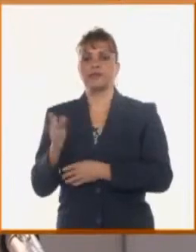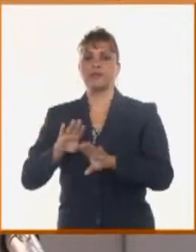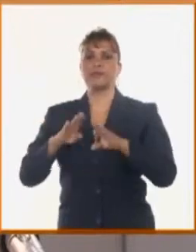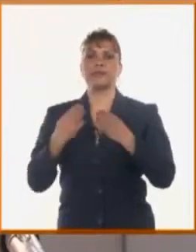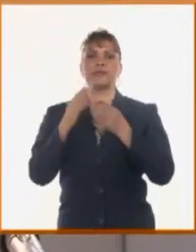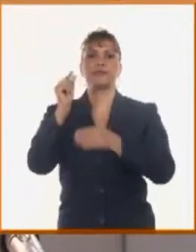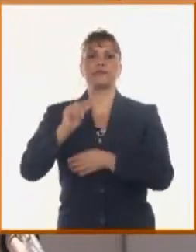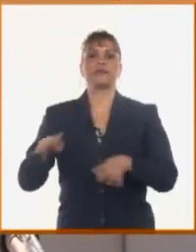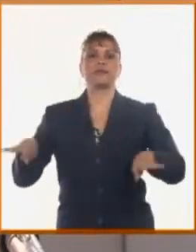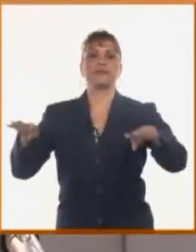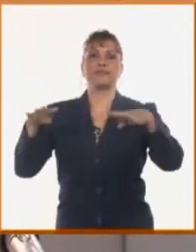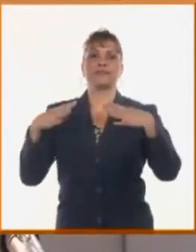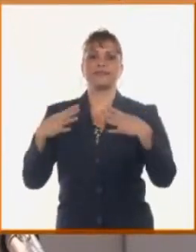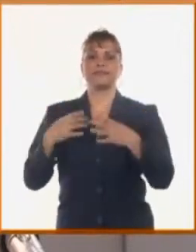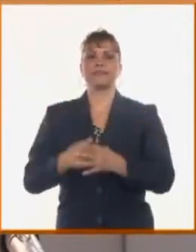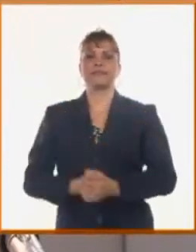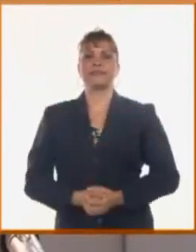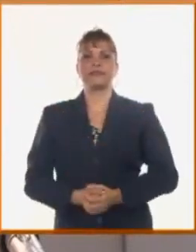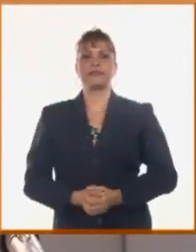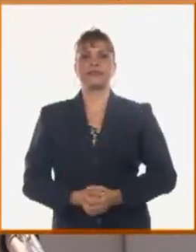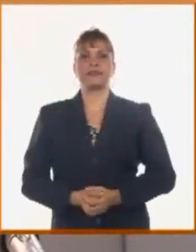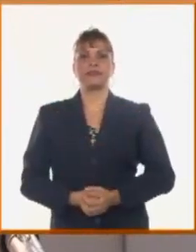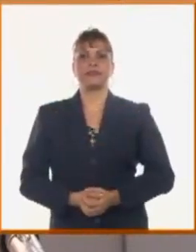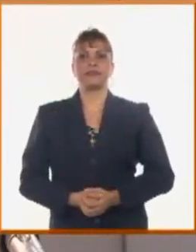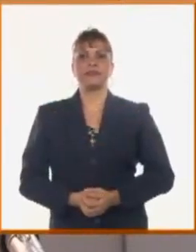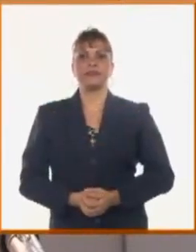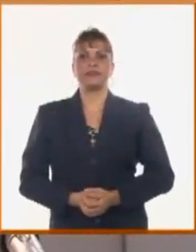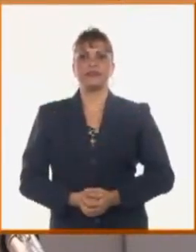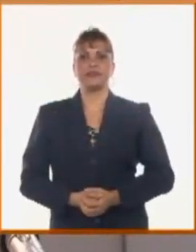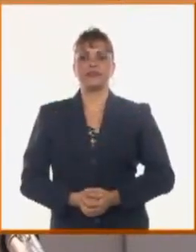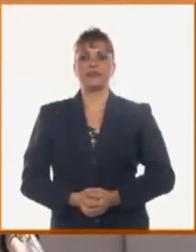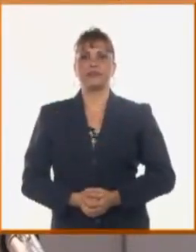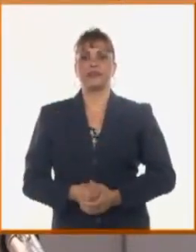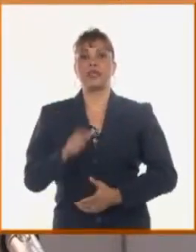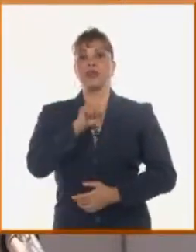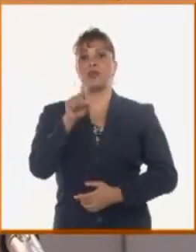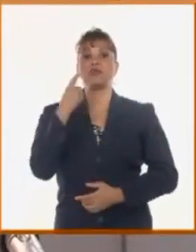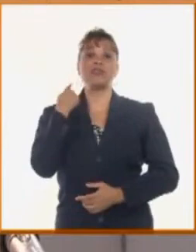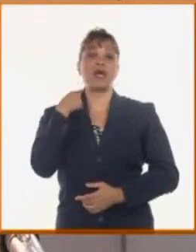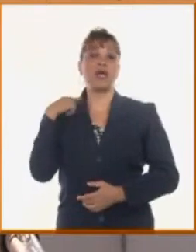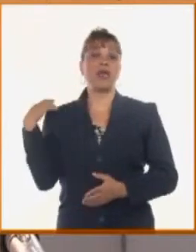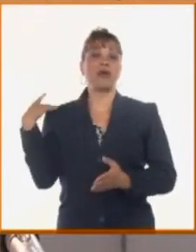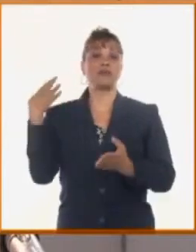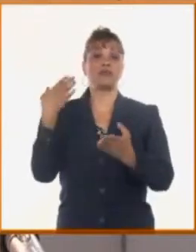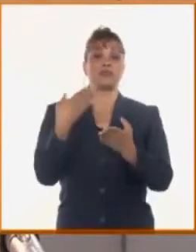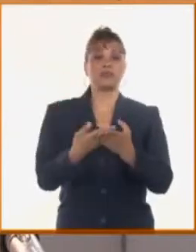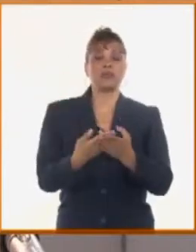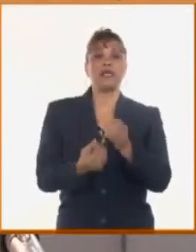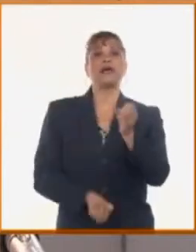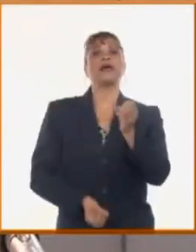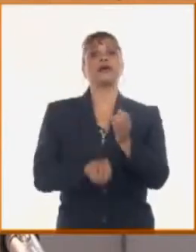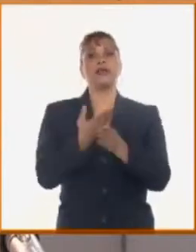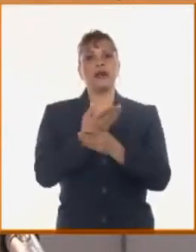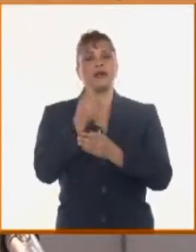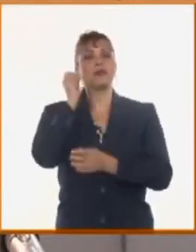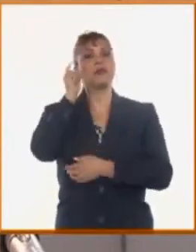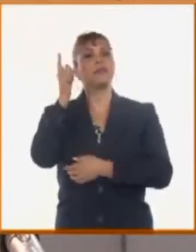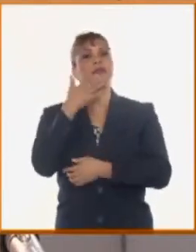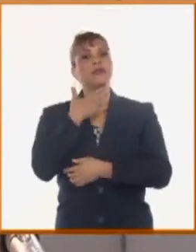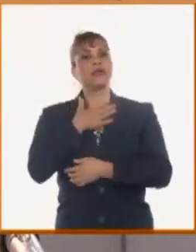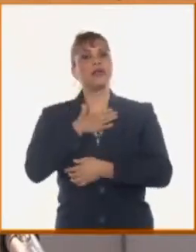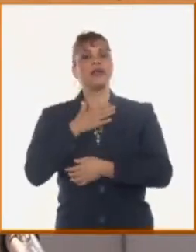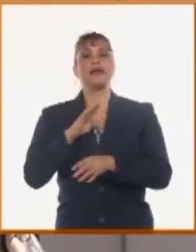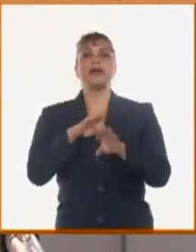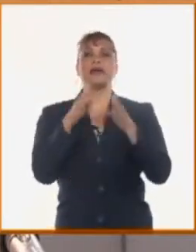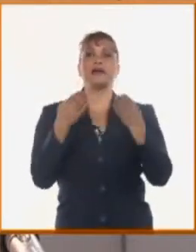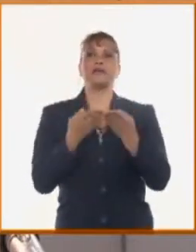nos pueden ver en esta hora. Creo que 11 años tenemos de haber desprendido una gran experiencia en el mundo de